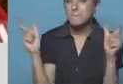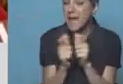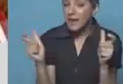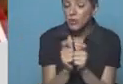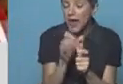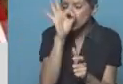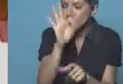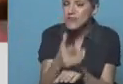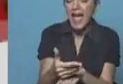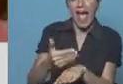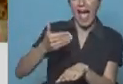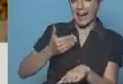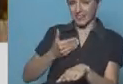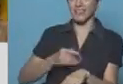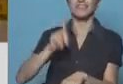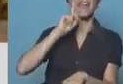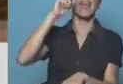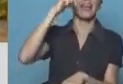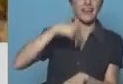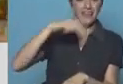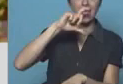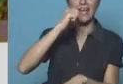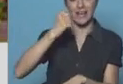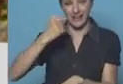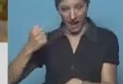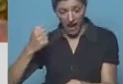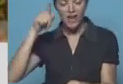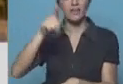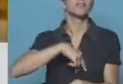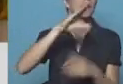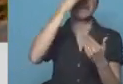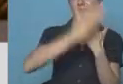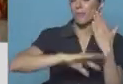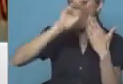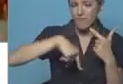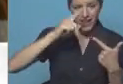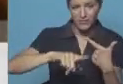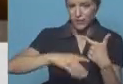hubo una promoción desde el Inca, desde el Ministerio de Planificación,